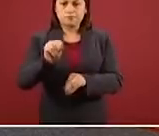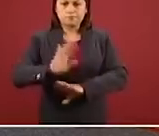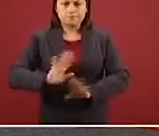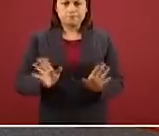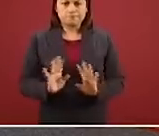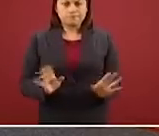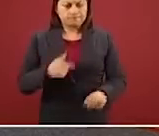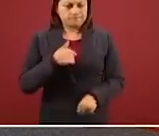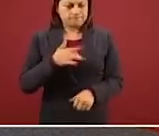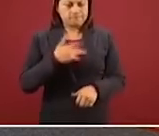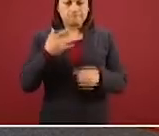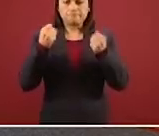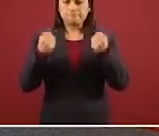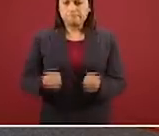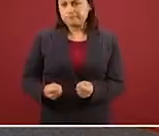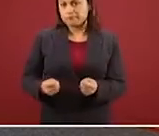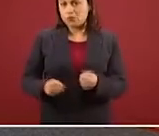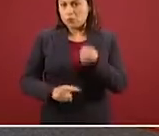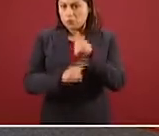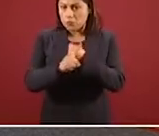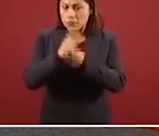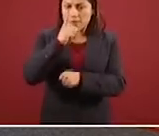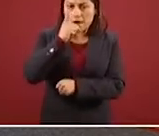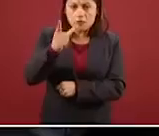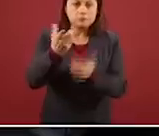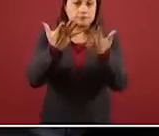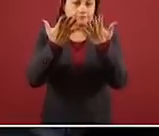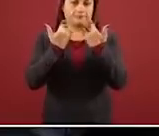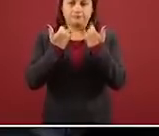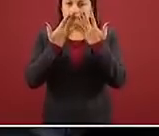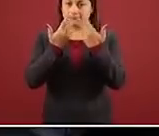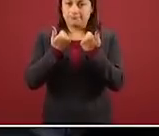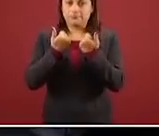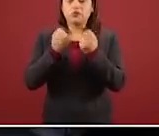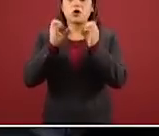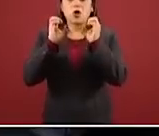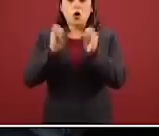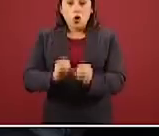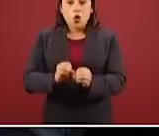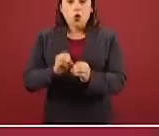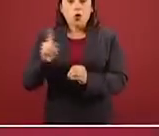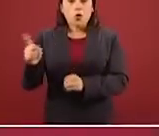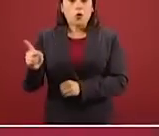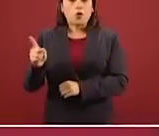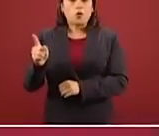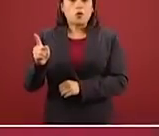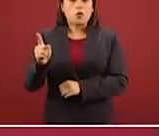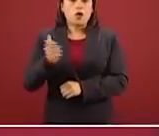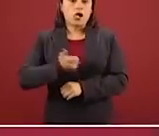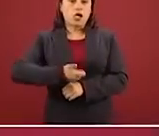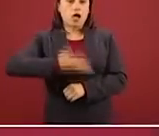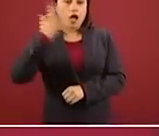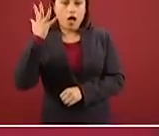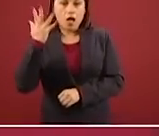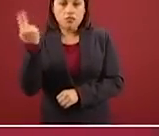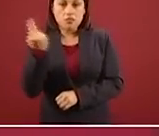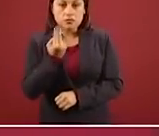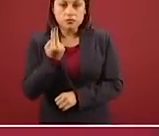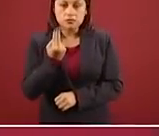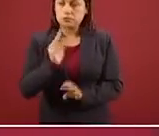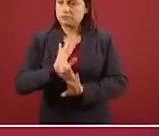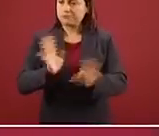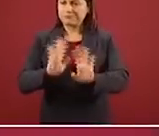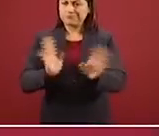no vamos a tener problemas de apagones y no va a aumentar el precio de la luz.